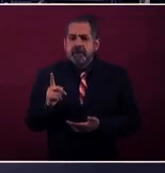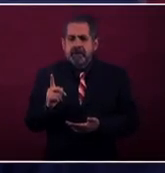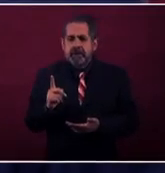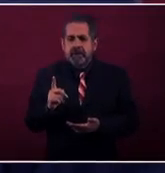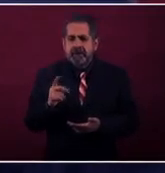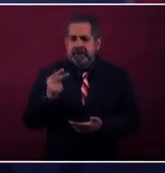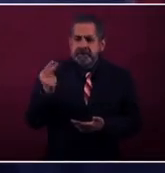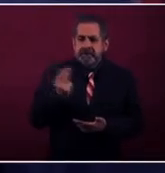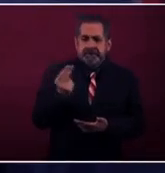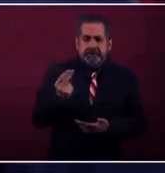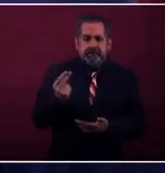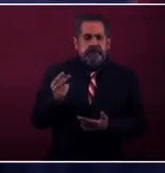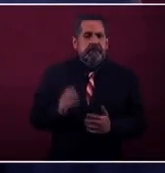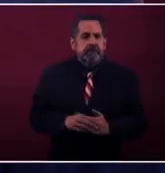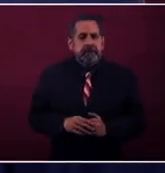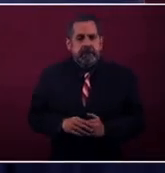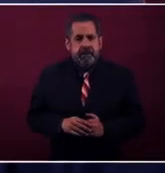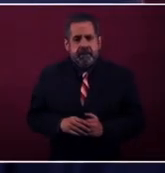antes